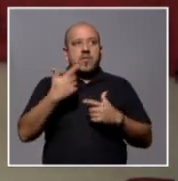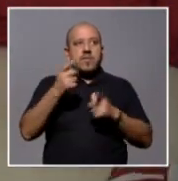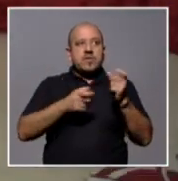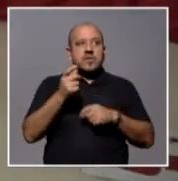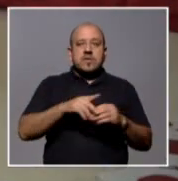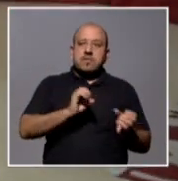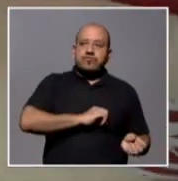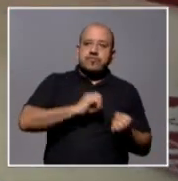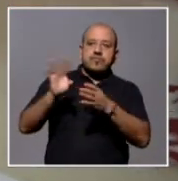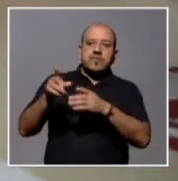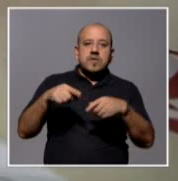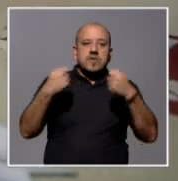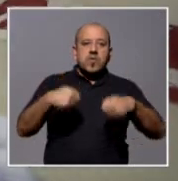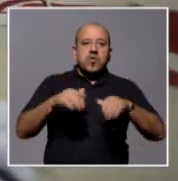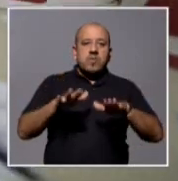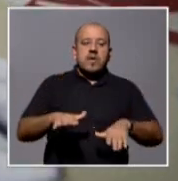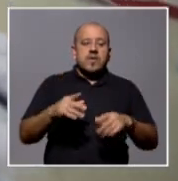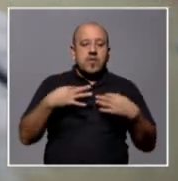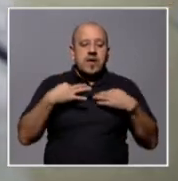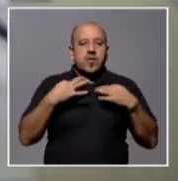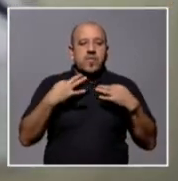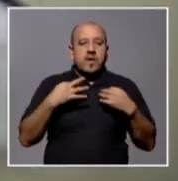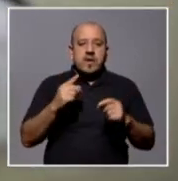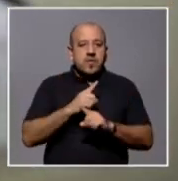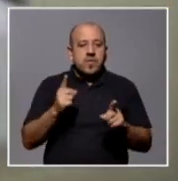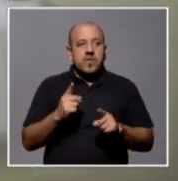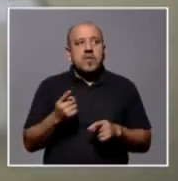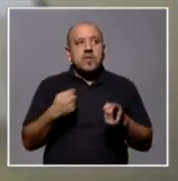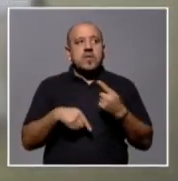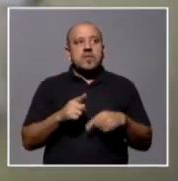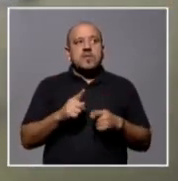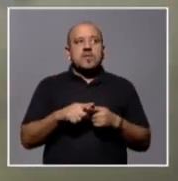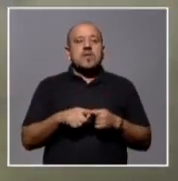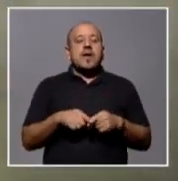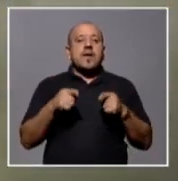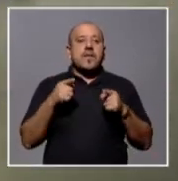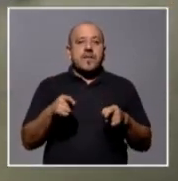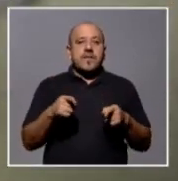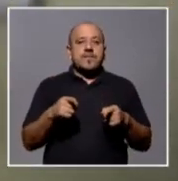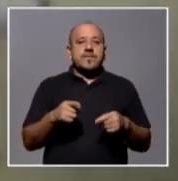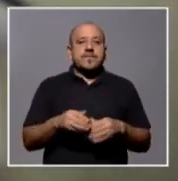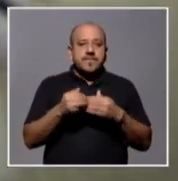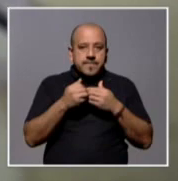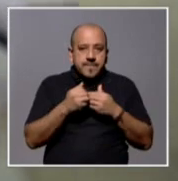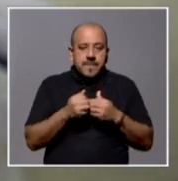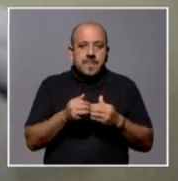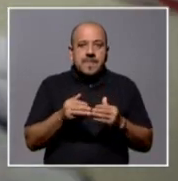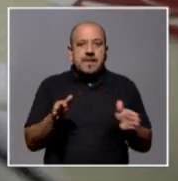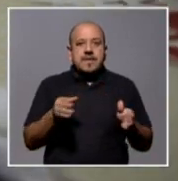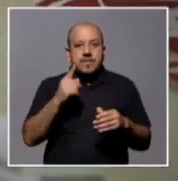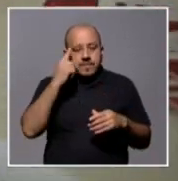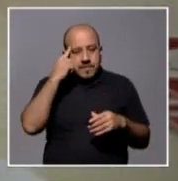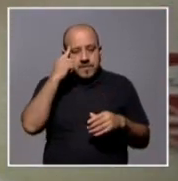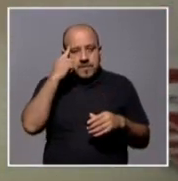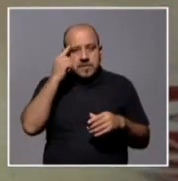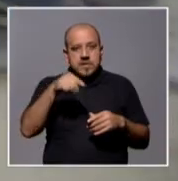paro, no iban a hacerle los uniformes. Entonces, en la desesperación fue que empezamos a pensar